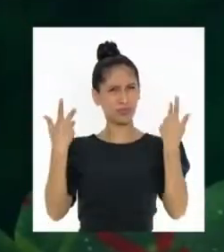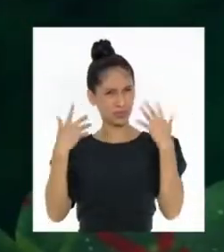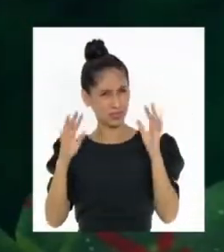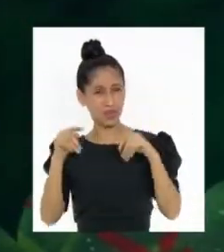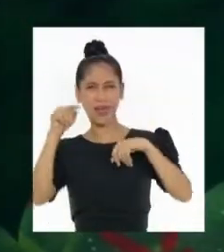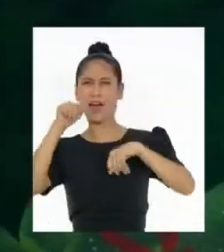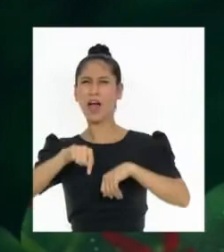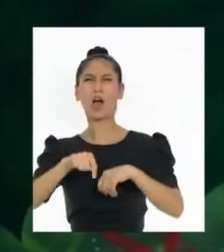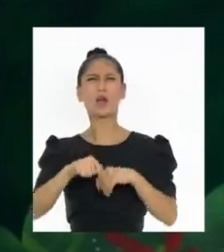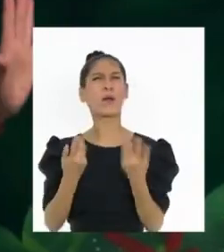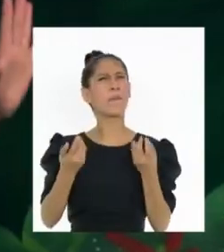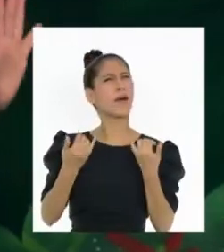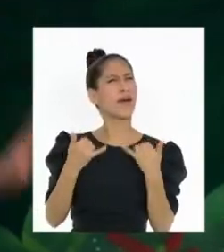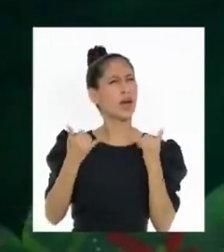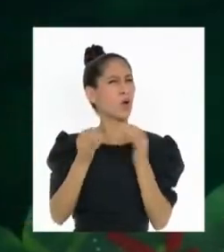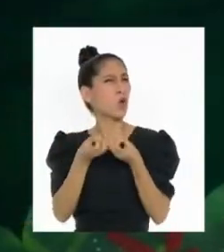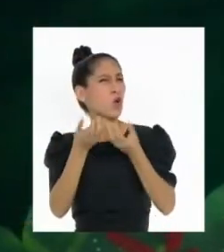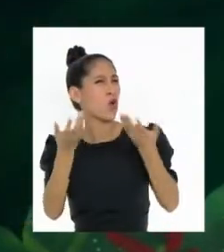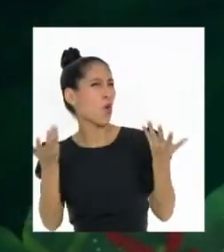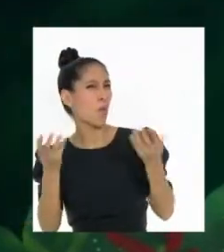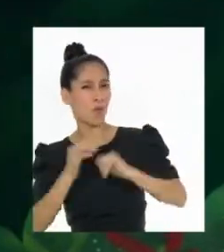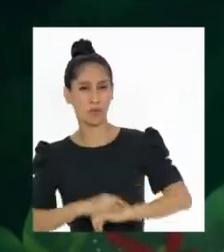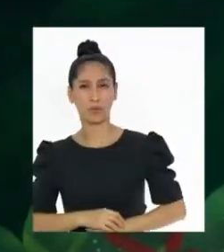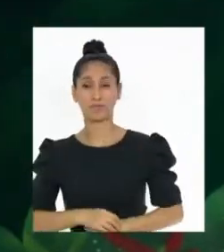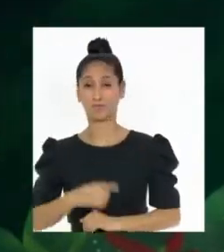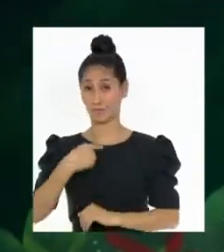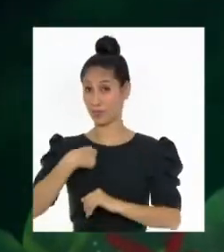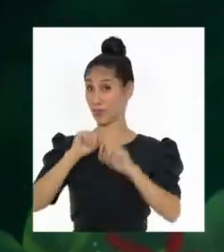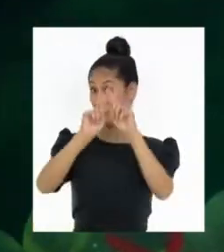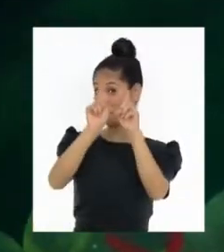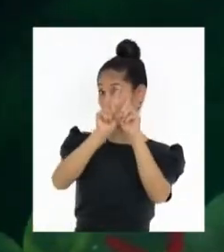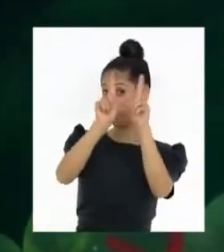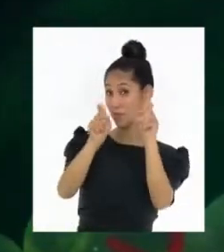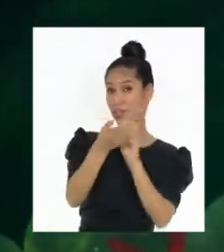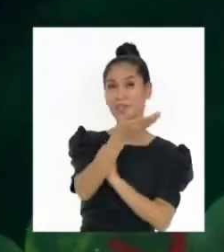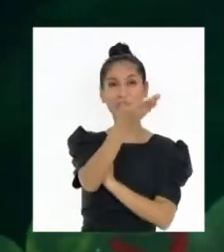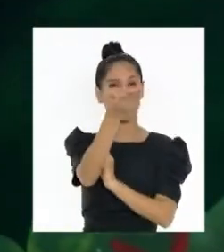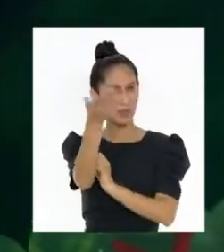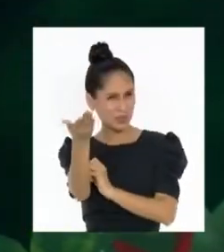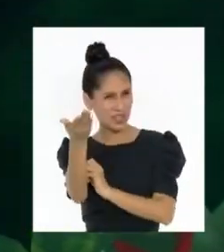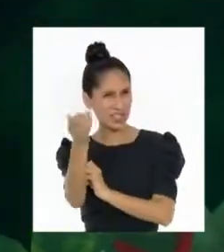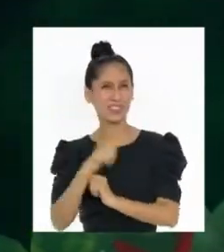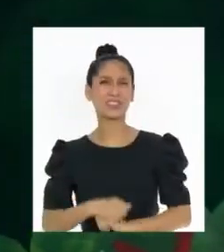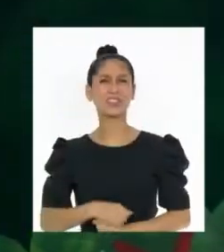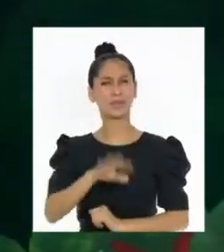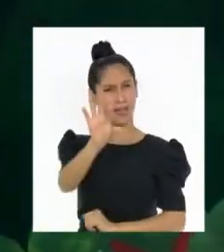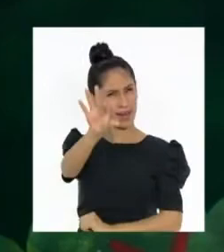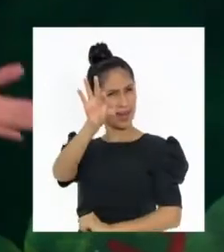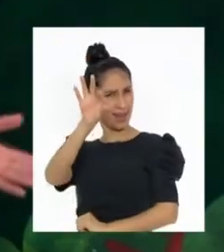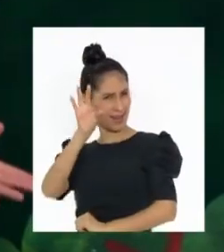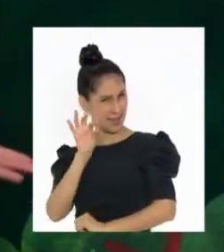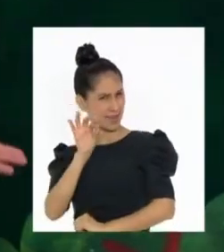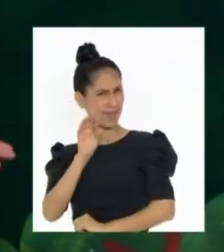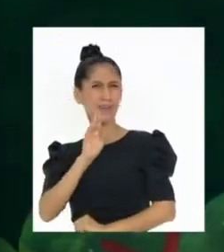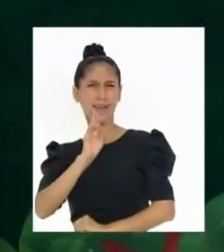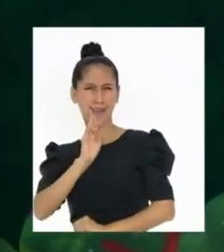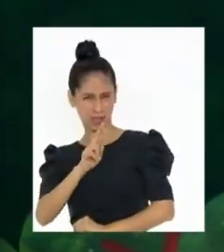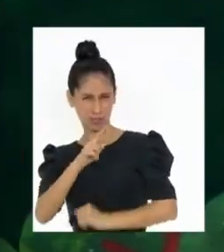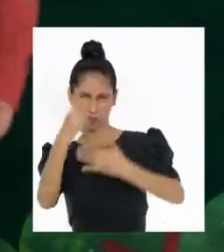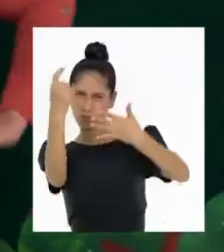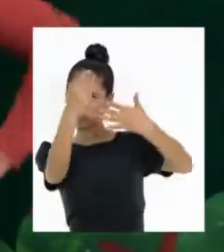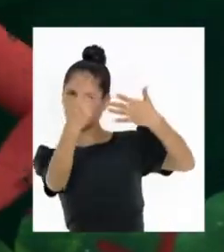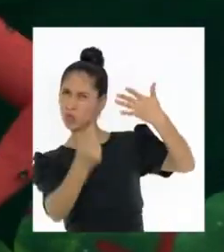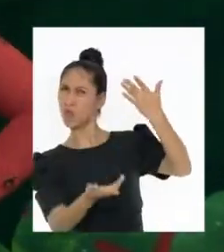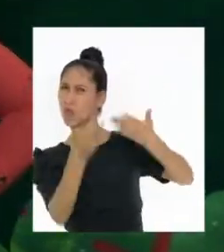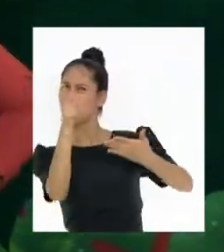juego Recomendando Ando. Yo les haré una pregunta y ustedes deberán elegir alguna de las alternativas de respuestas.